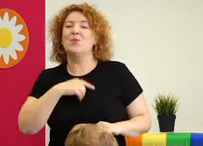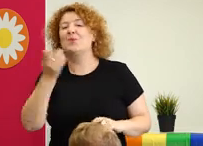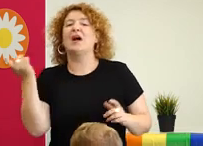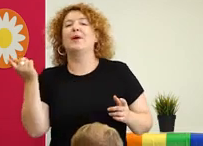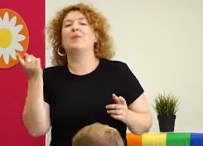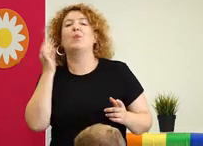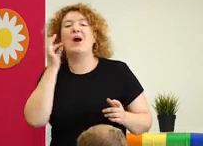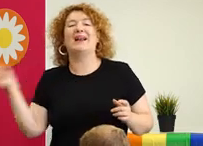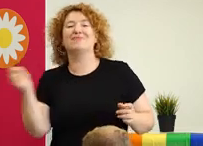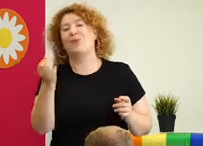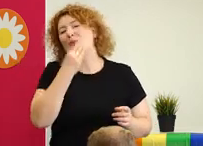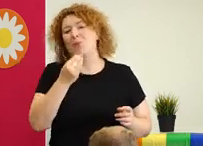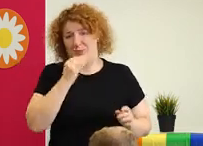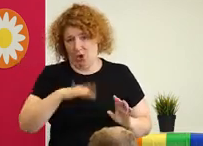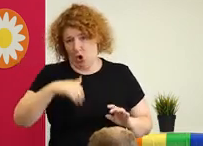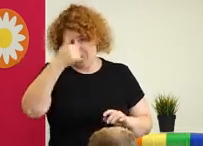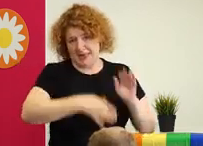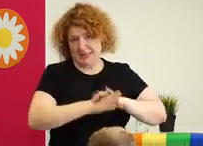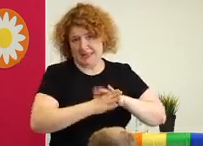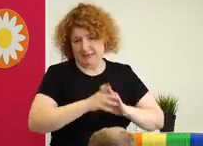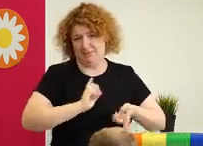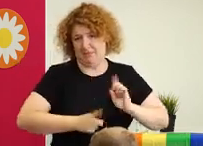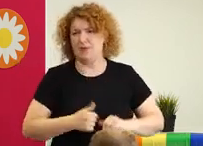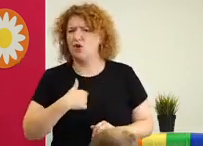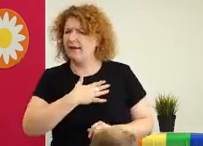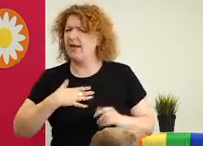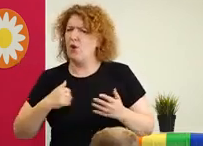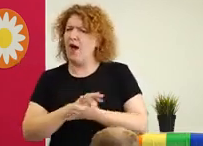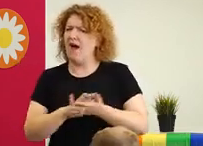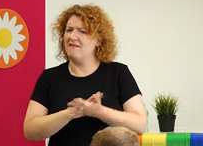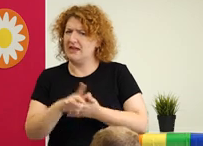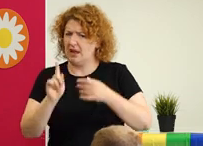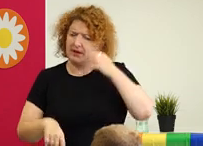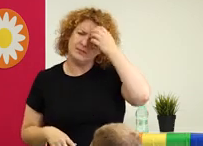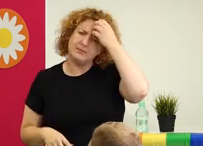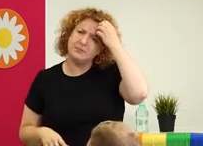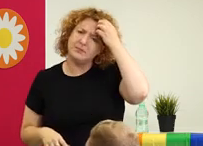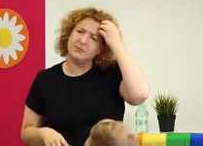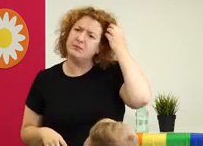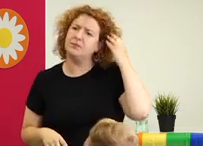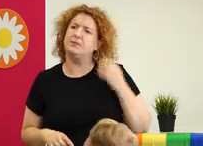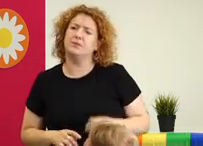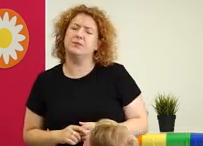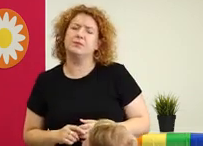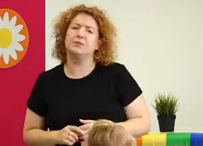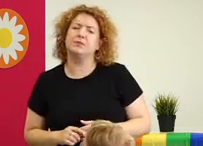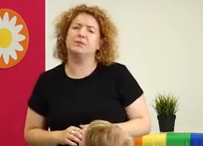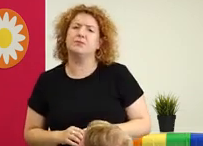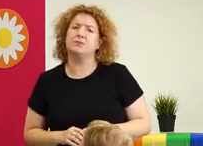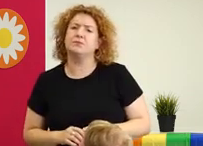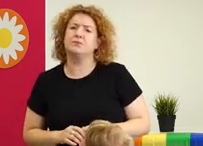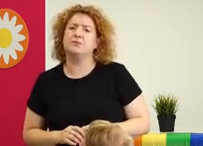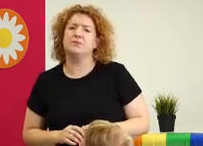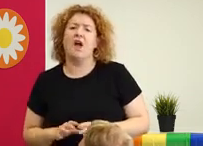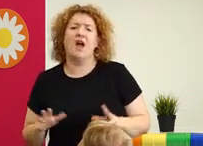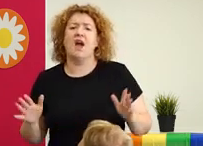adorno, pero siguen mandando los varones. De eso quiero hablar, ¿no? Y quiero hablar también de cómo al final, pues